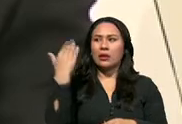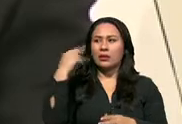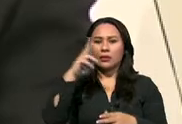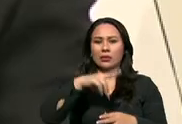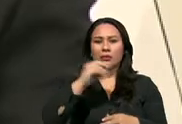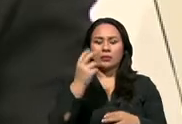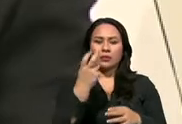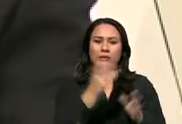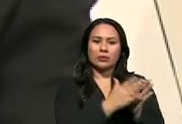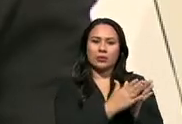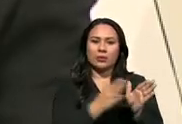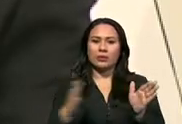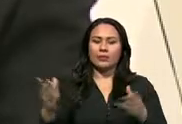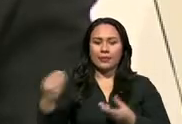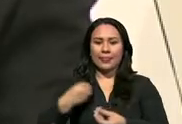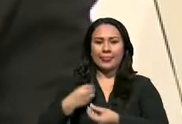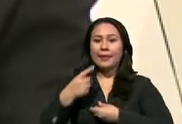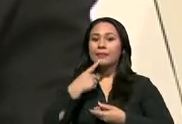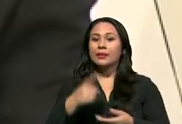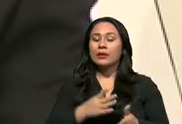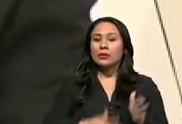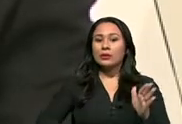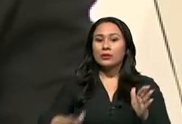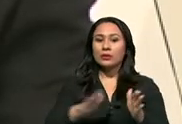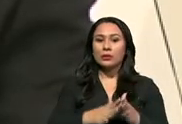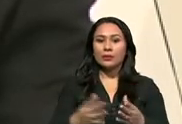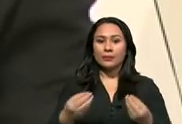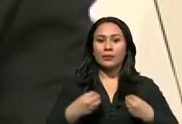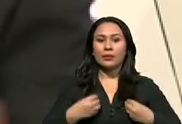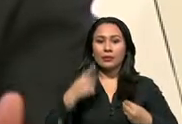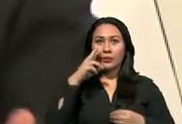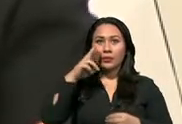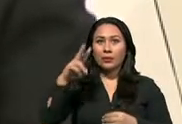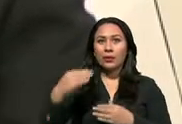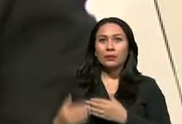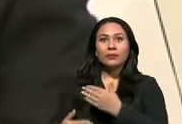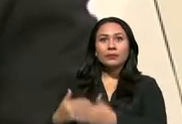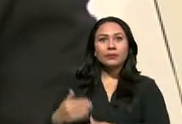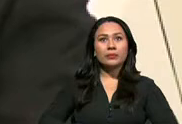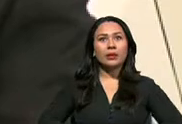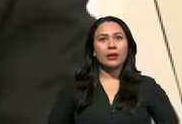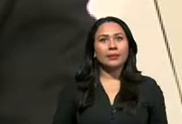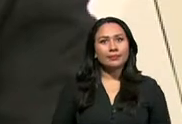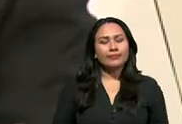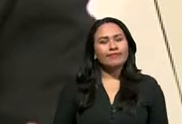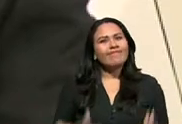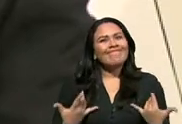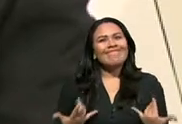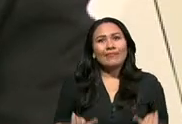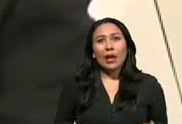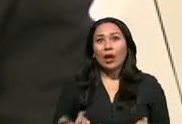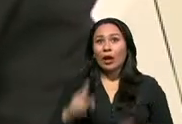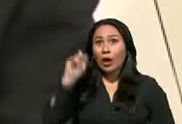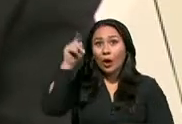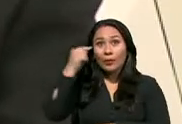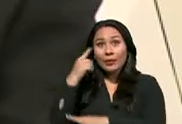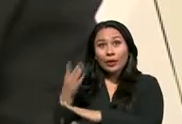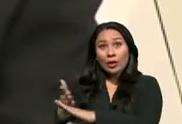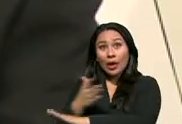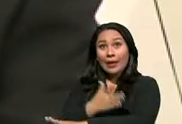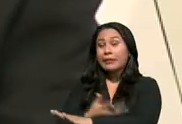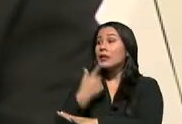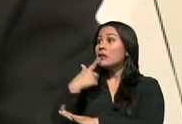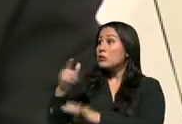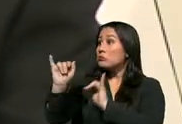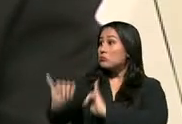de acuerdo con la actividad que realiza el señor Assange. Es un problema que lo heredamos. El gobierno anterior consideró que el señor